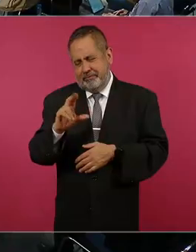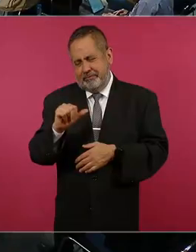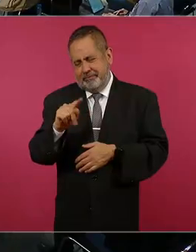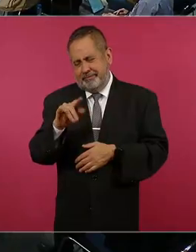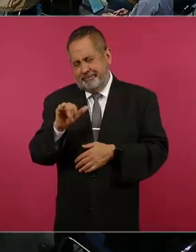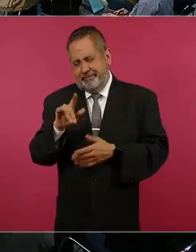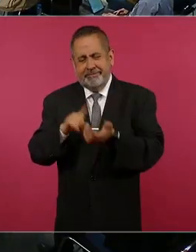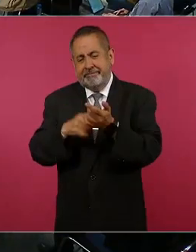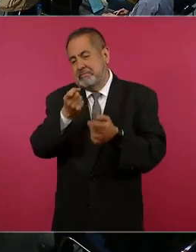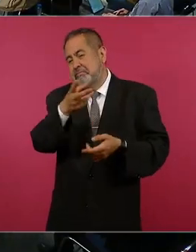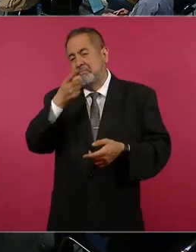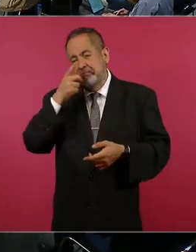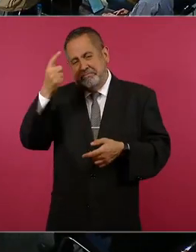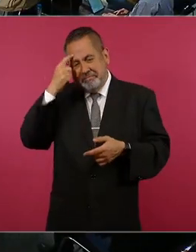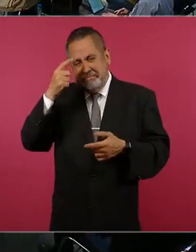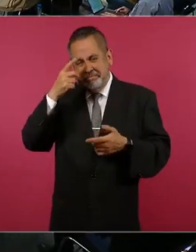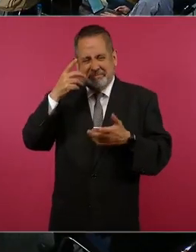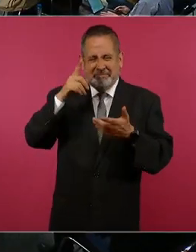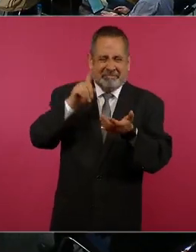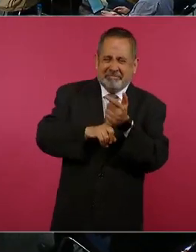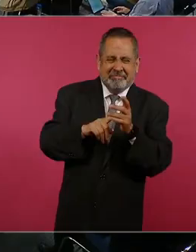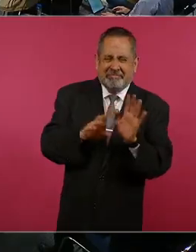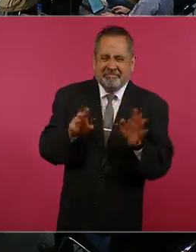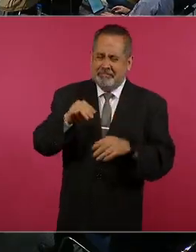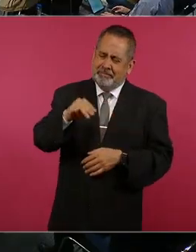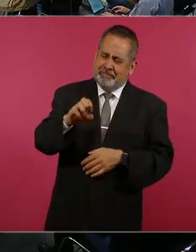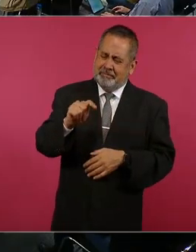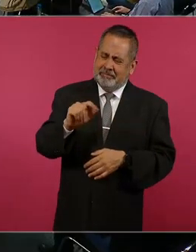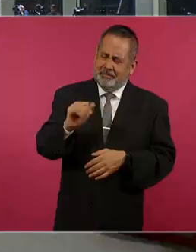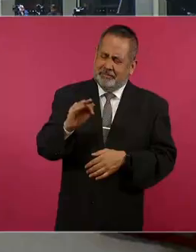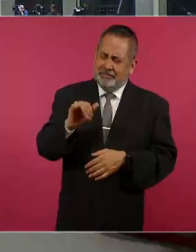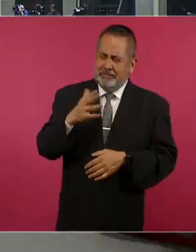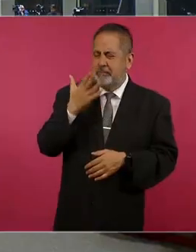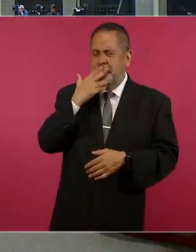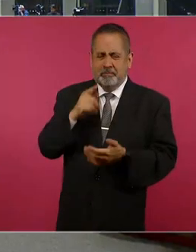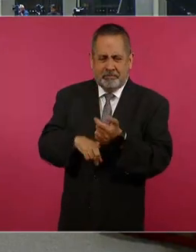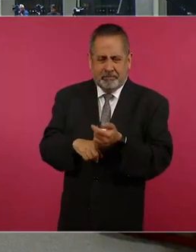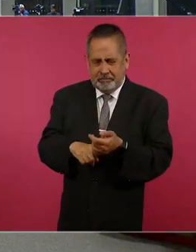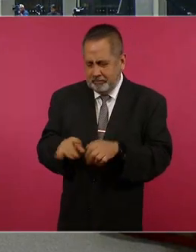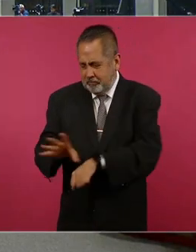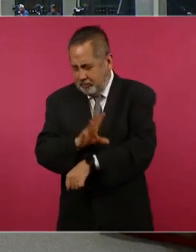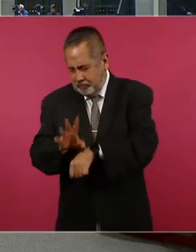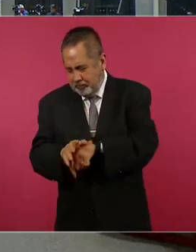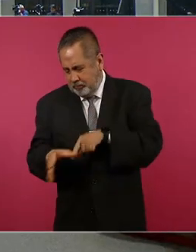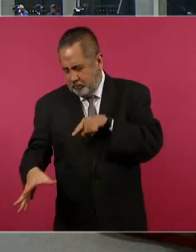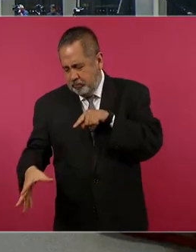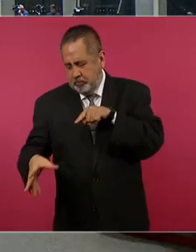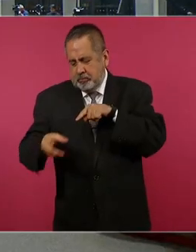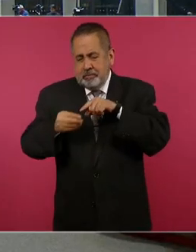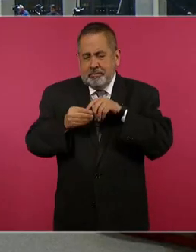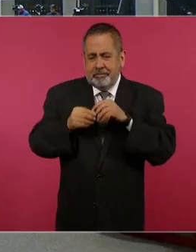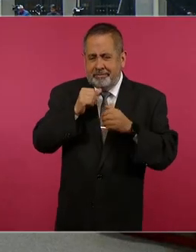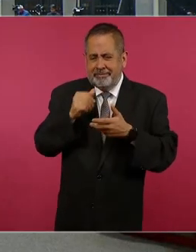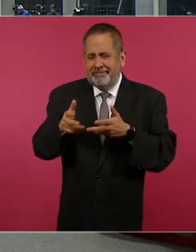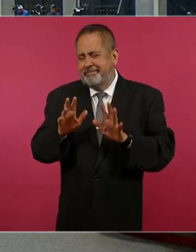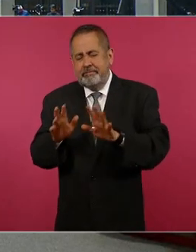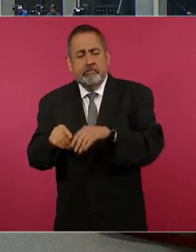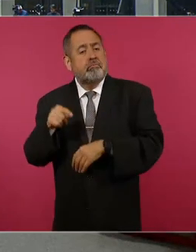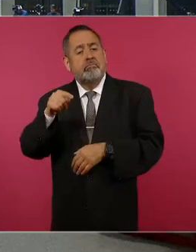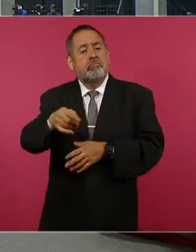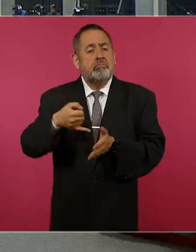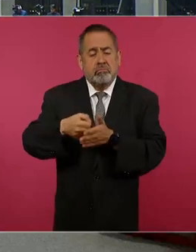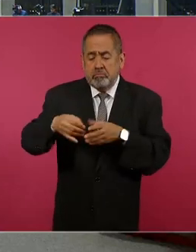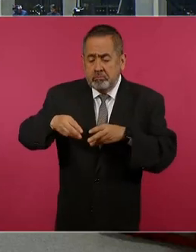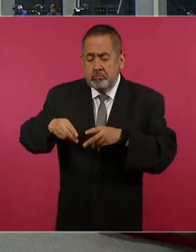es como metafísica o que no existe, las ondas electromagnéticas. Lo que ellos hacen es sembrar